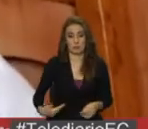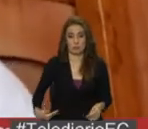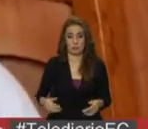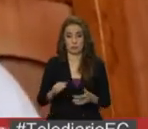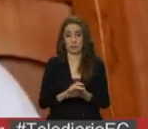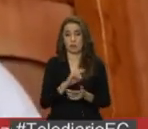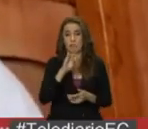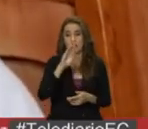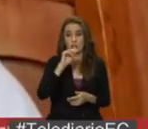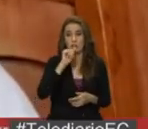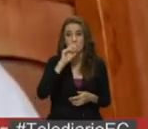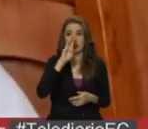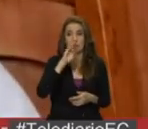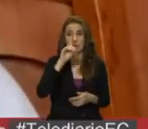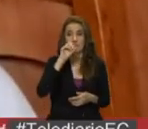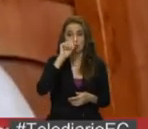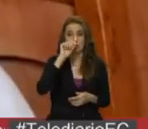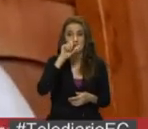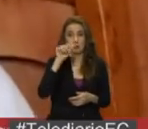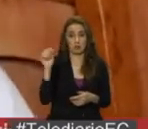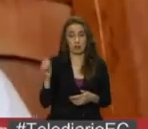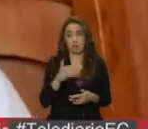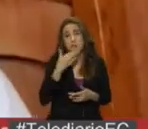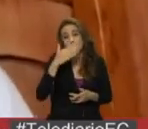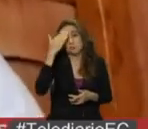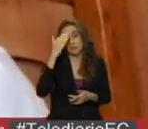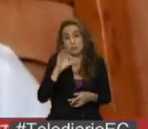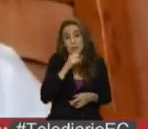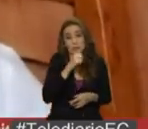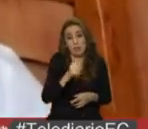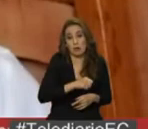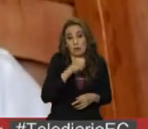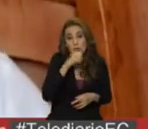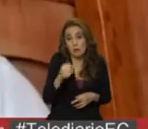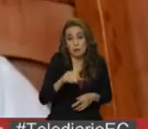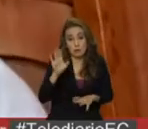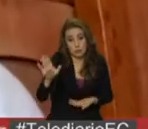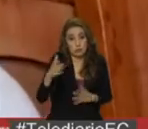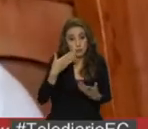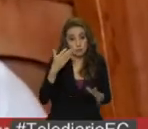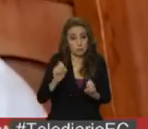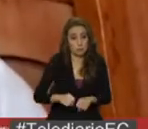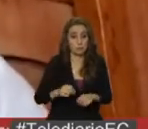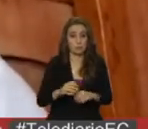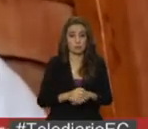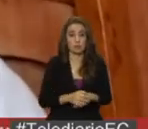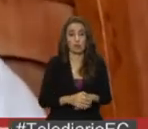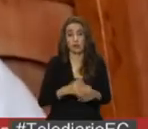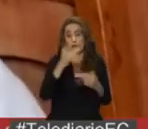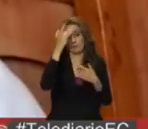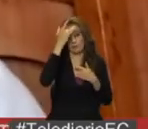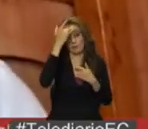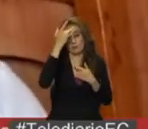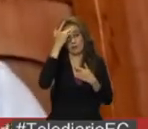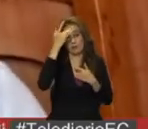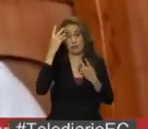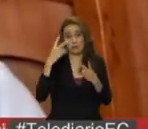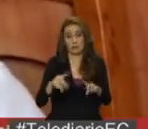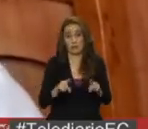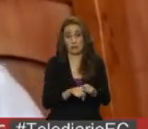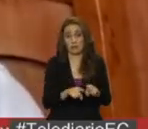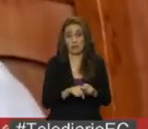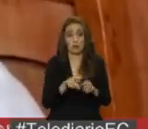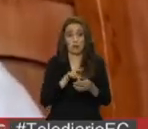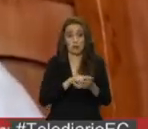porque el señor no solamente por ser mayor de edad, que eso no es el motivo, sino por su enfermedad que tiene muy